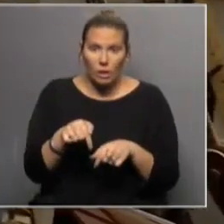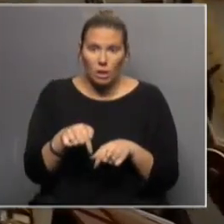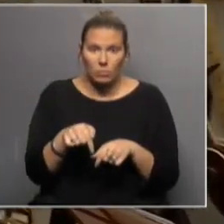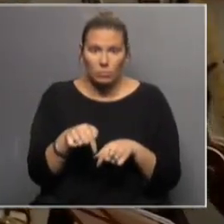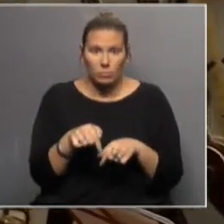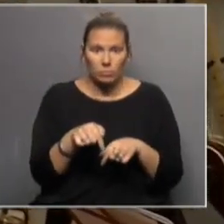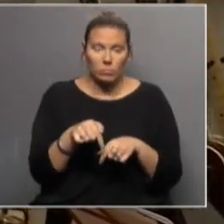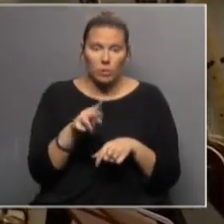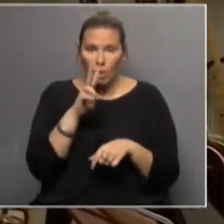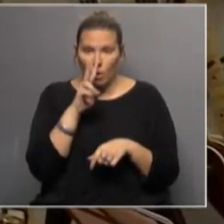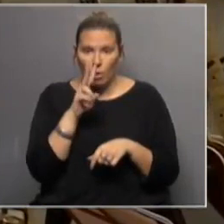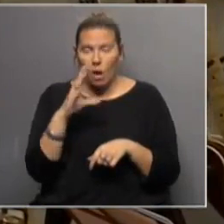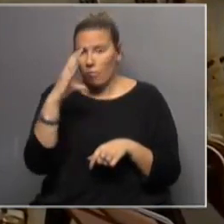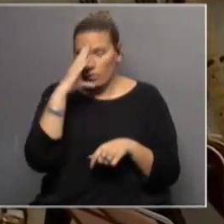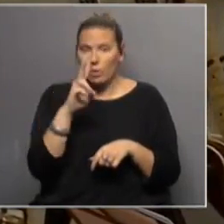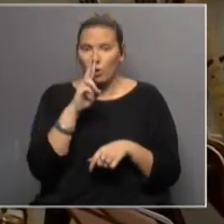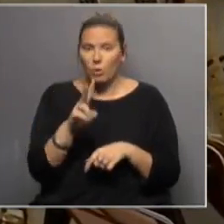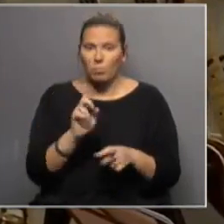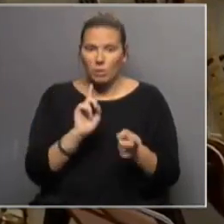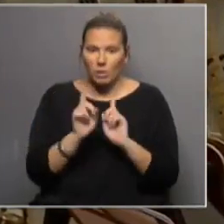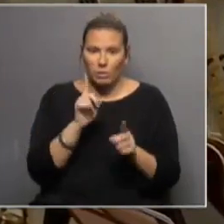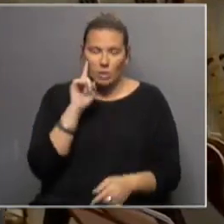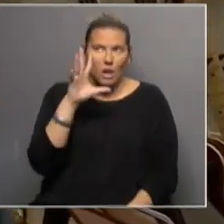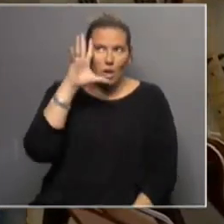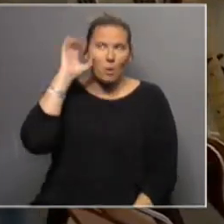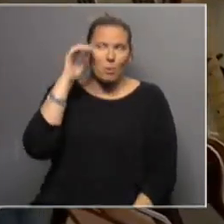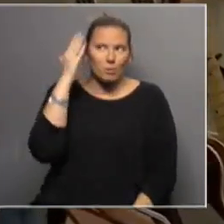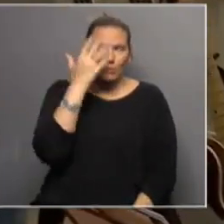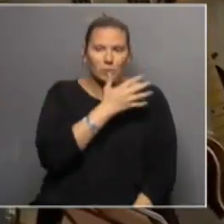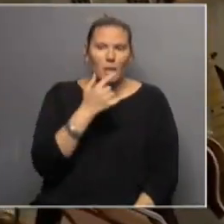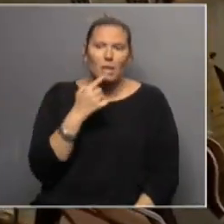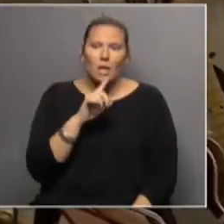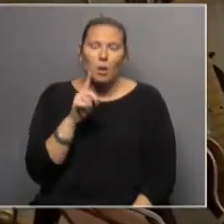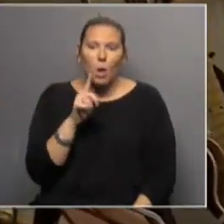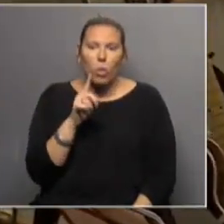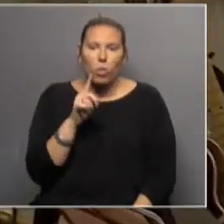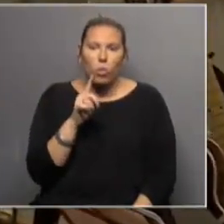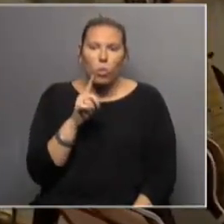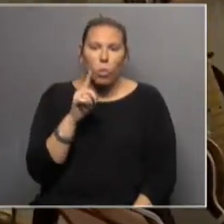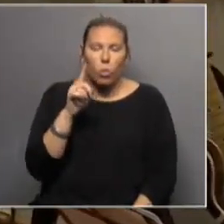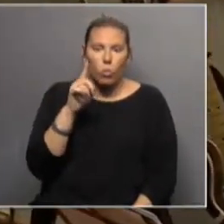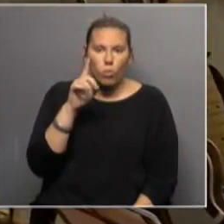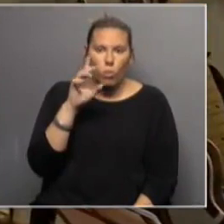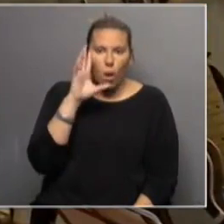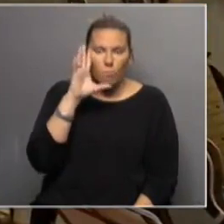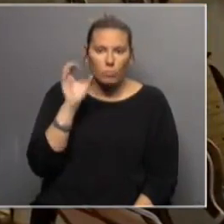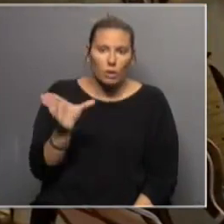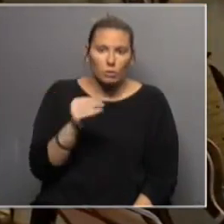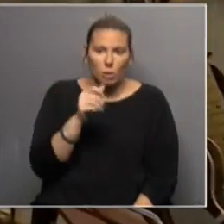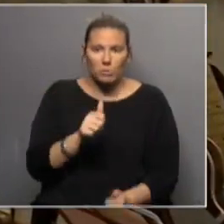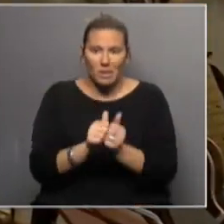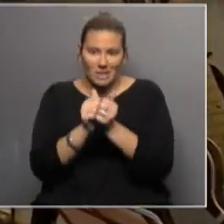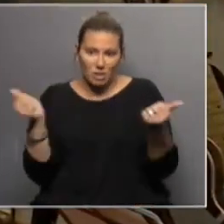acá en 2011, febrero. El brillo del recuerdo pasa por porque también fueron recuerdos, o sea, todo el que se